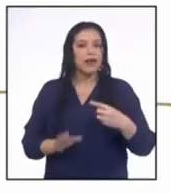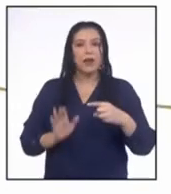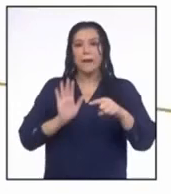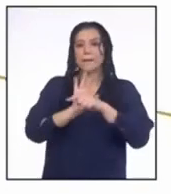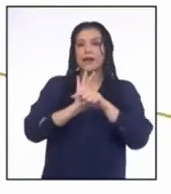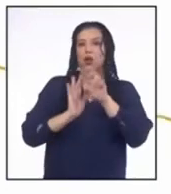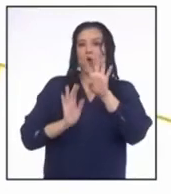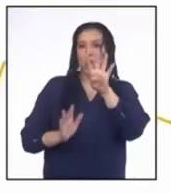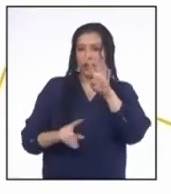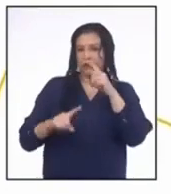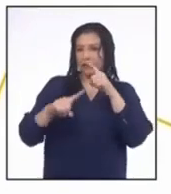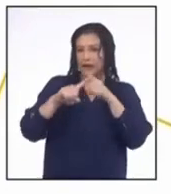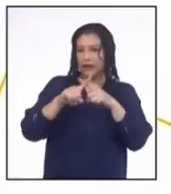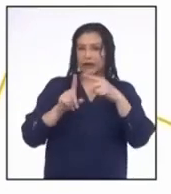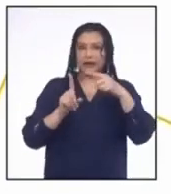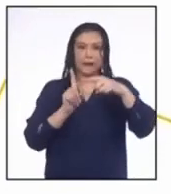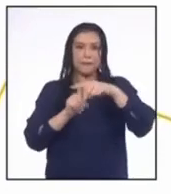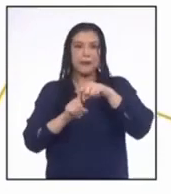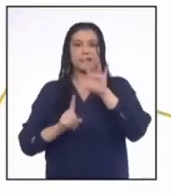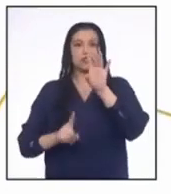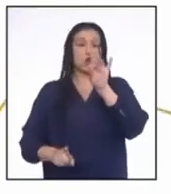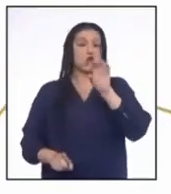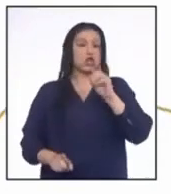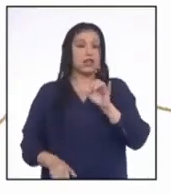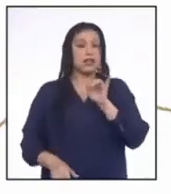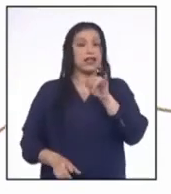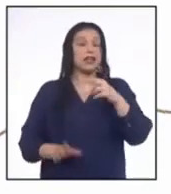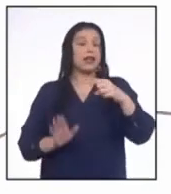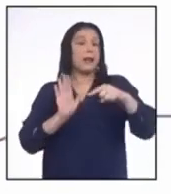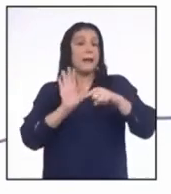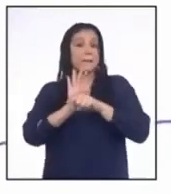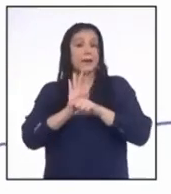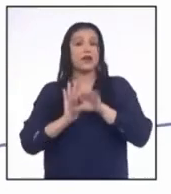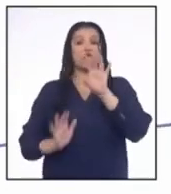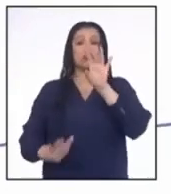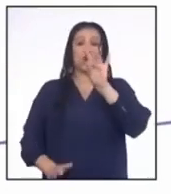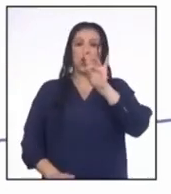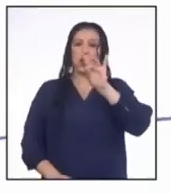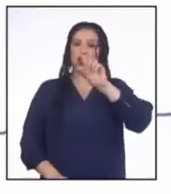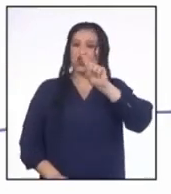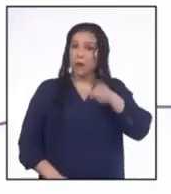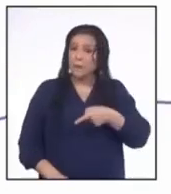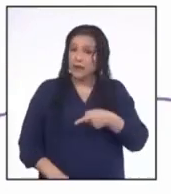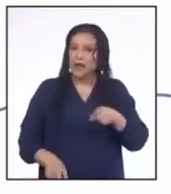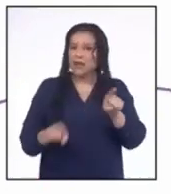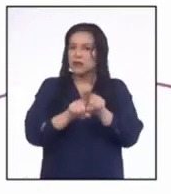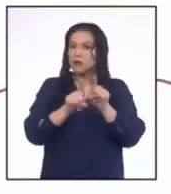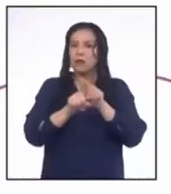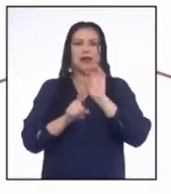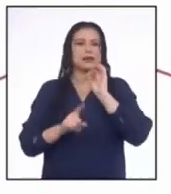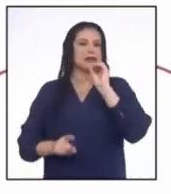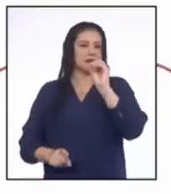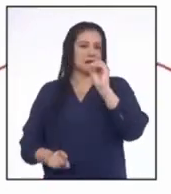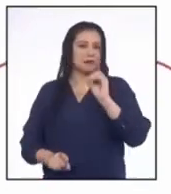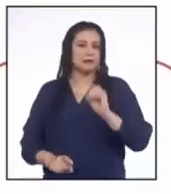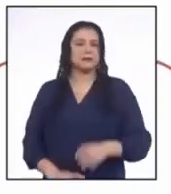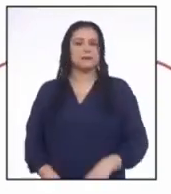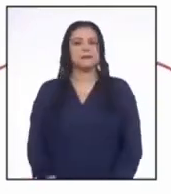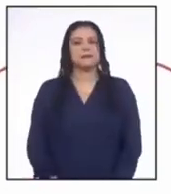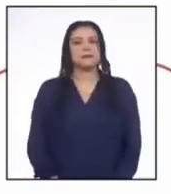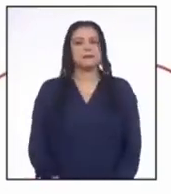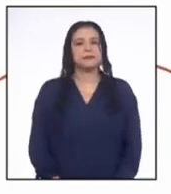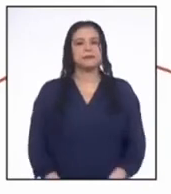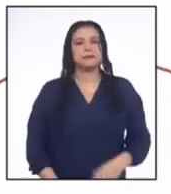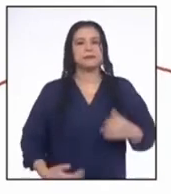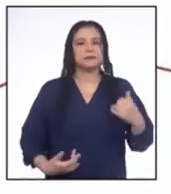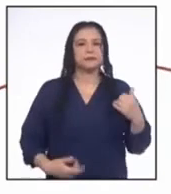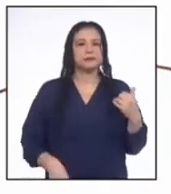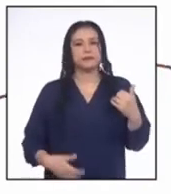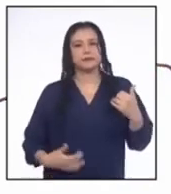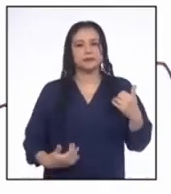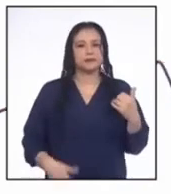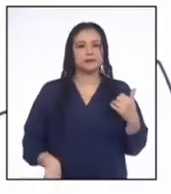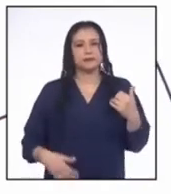menos 40x más 80y menos 8000 es igual a 0.